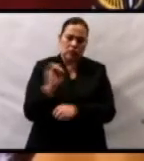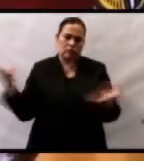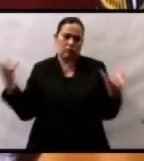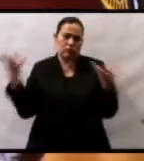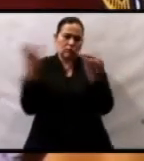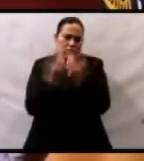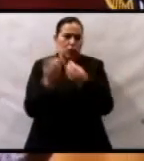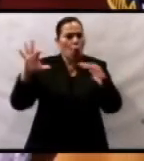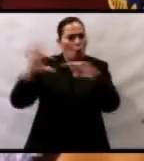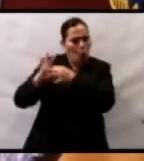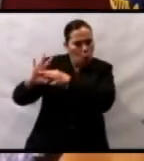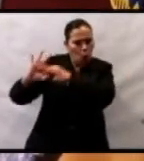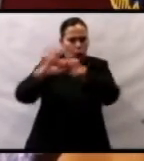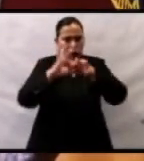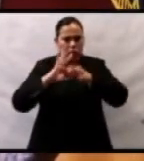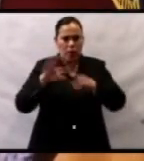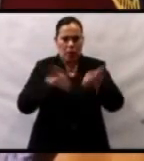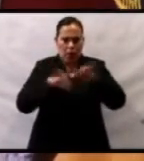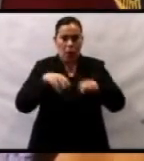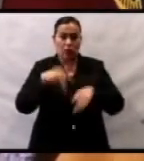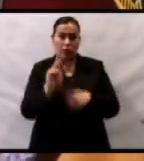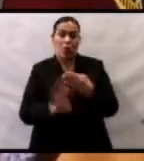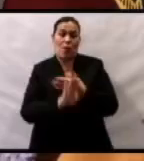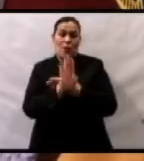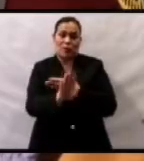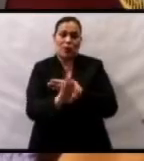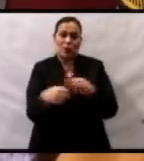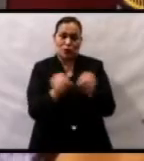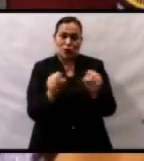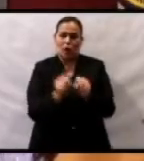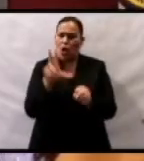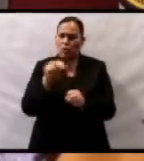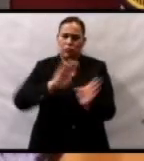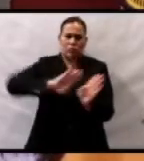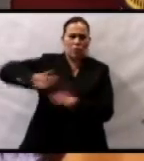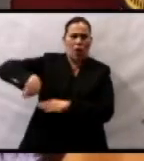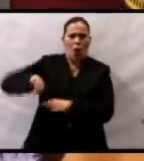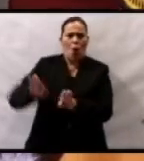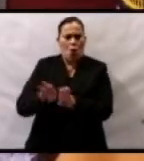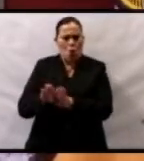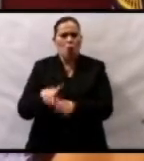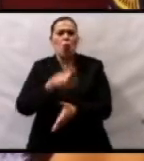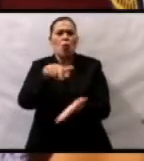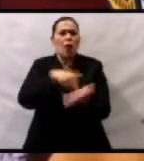programas no dejaron de trabajar en varios puntos del municipio.